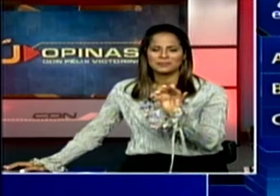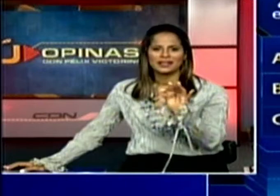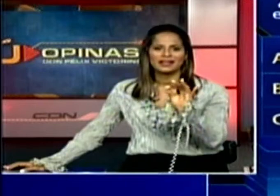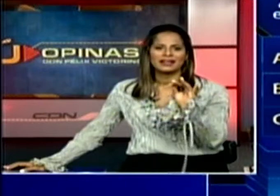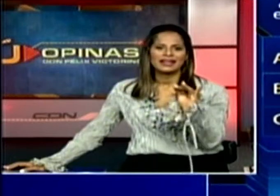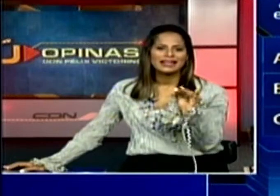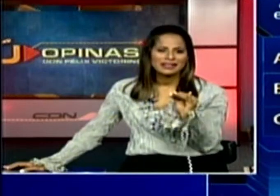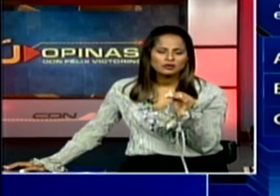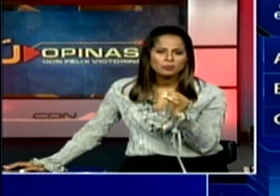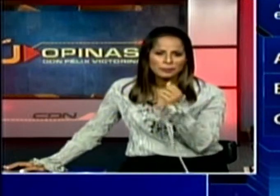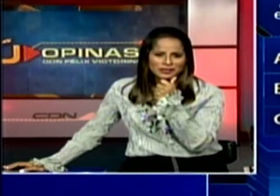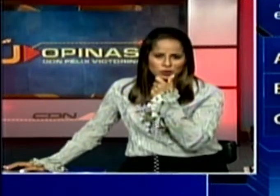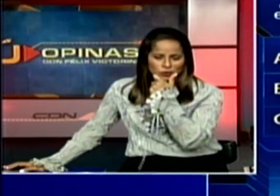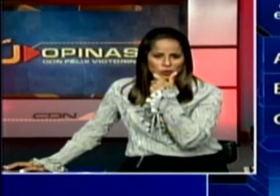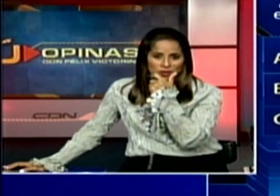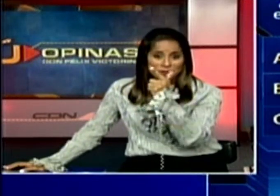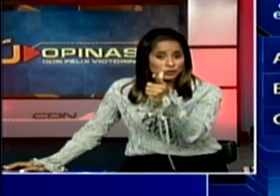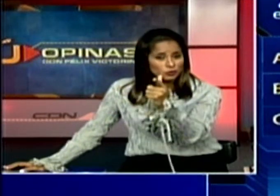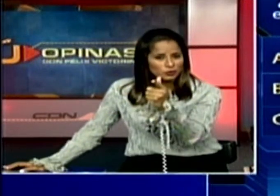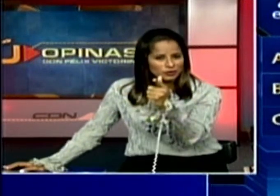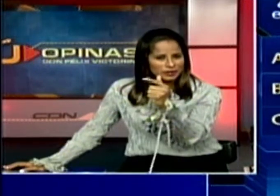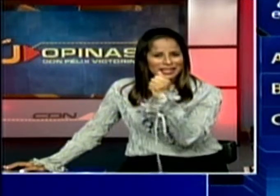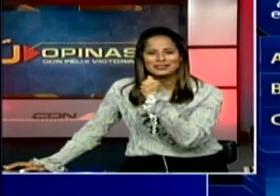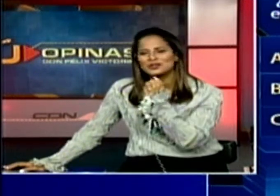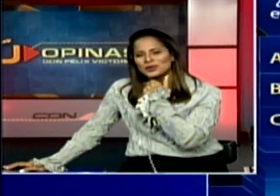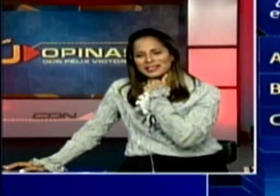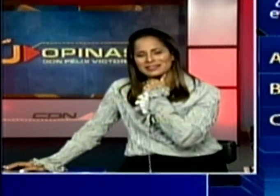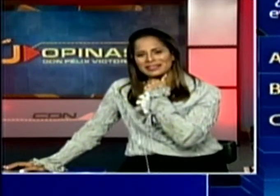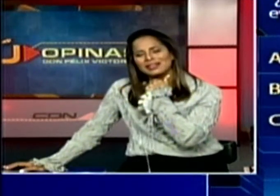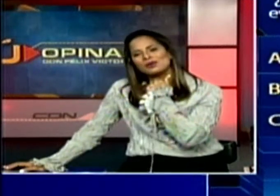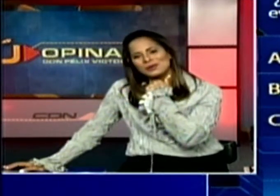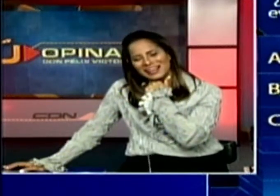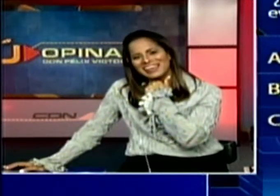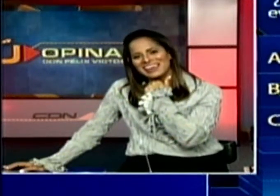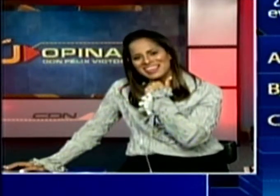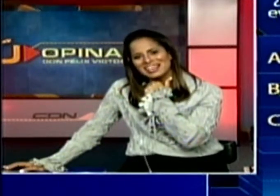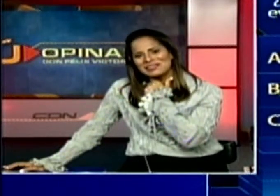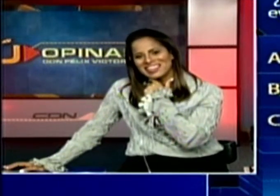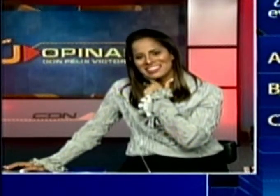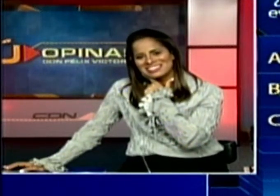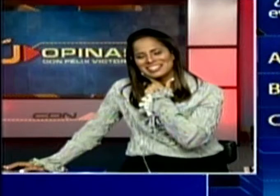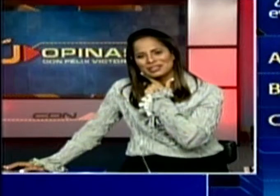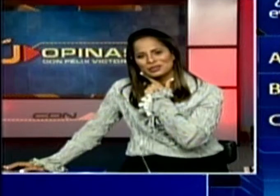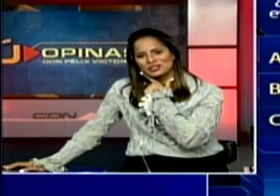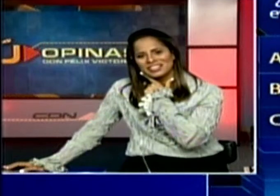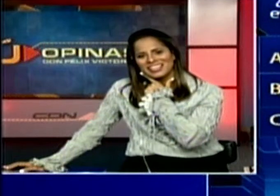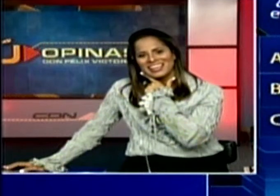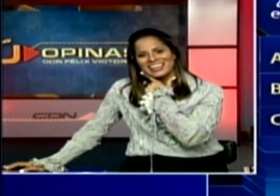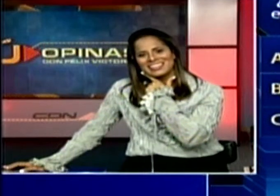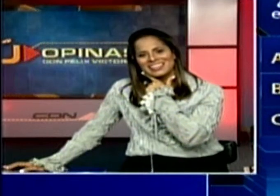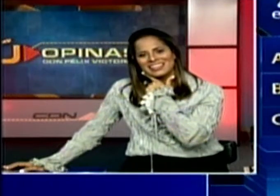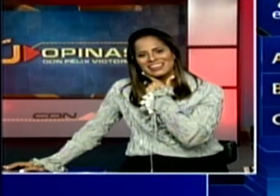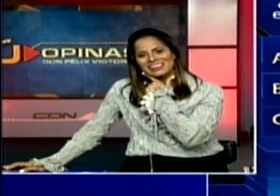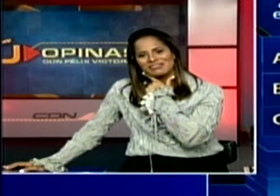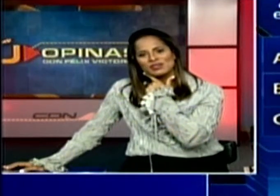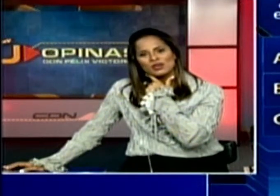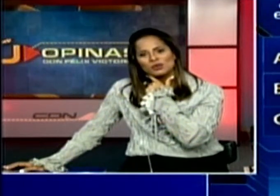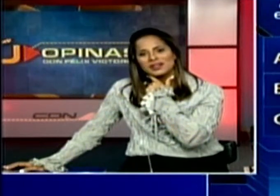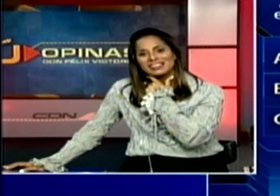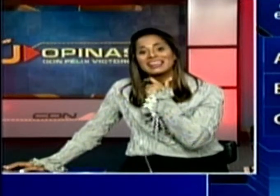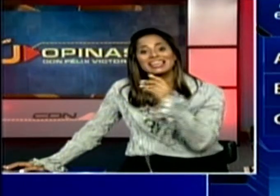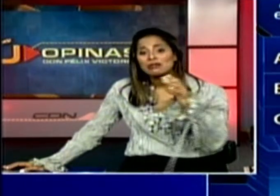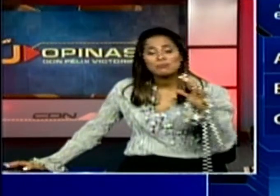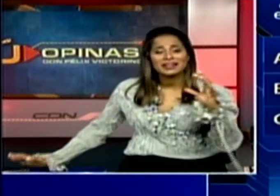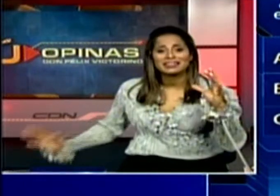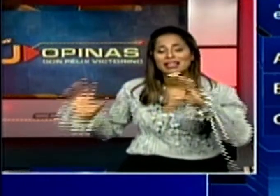llamada. En estos momentos, cuando yo he visto reacciones como la que ella acaba de decirnos, es que me doy